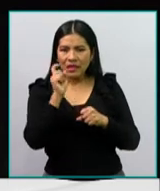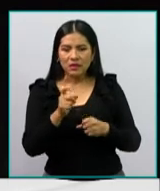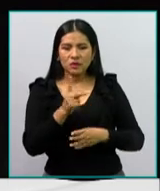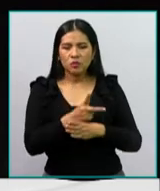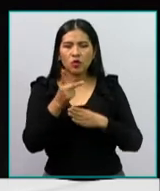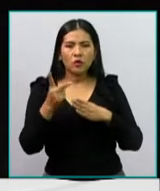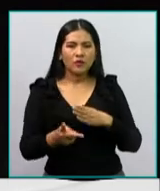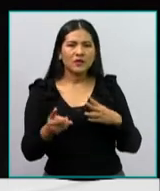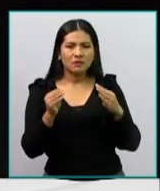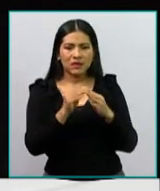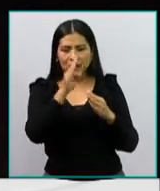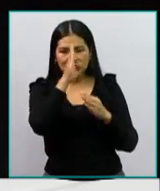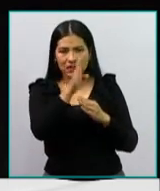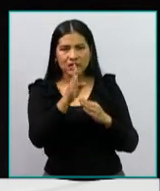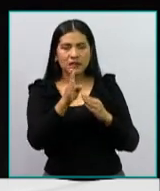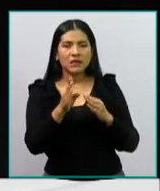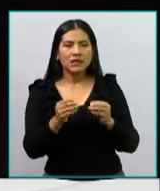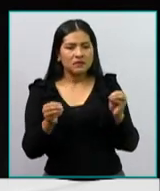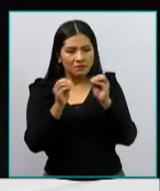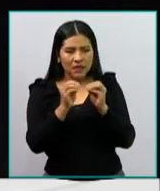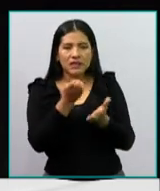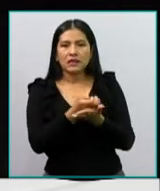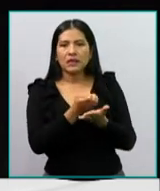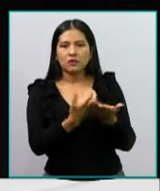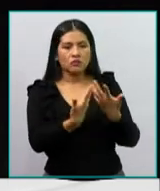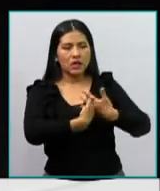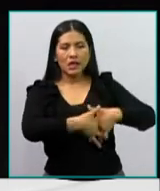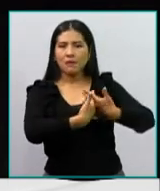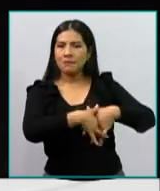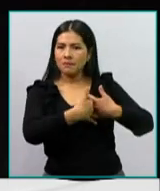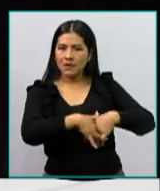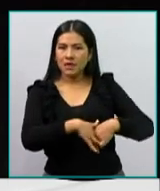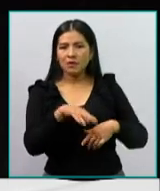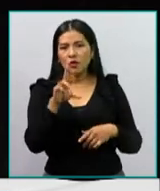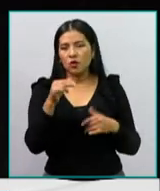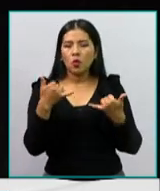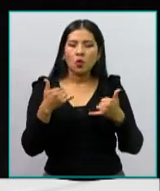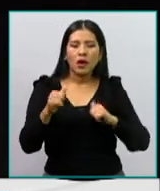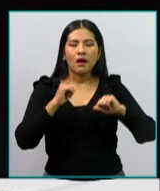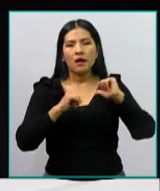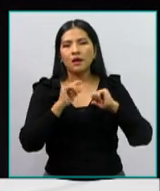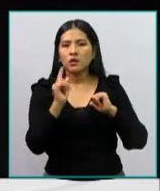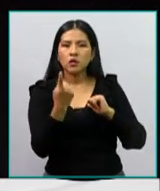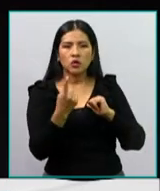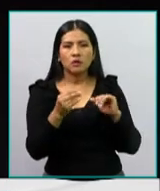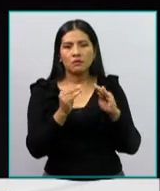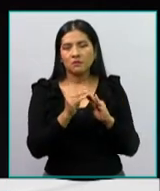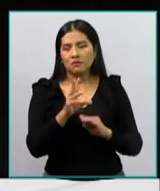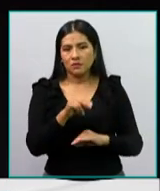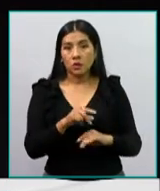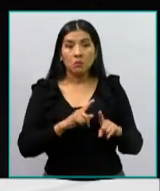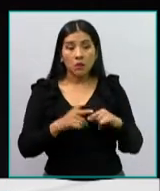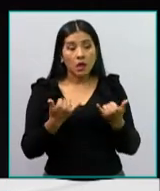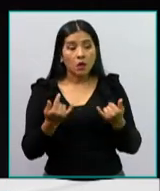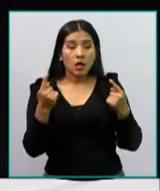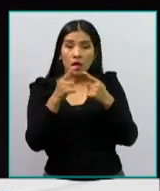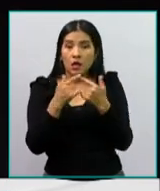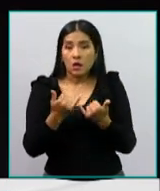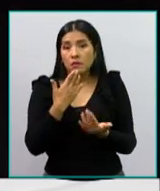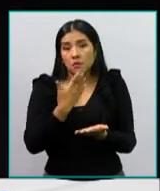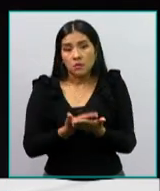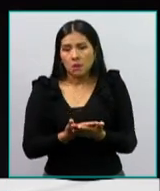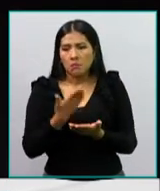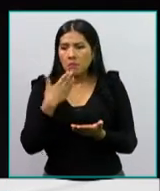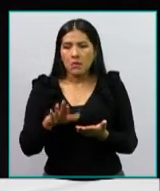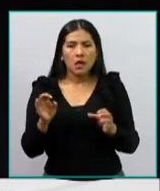más como empresa, ¿no? Entonces, Y bueno, no nos ha ido mal. Yo agradezco a la vida,